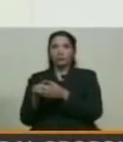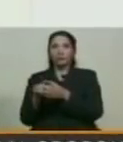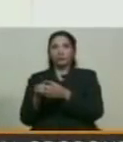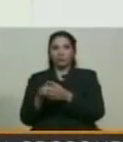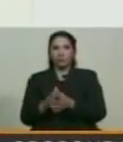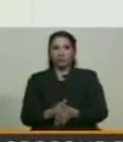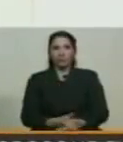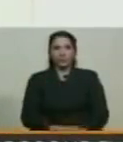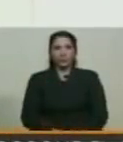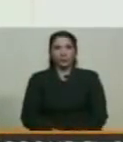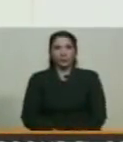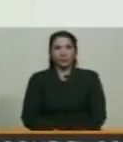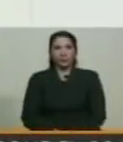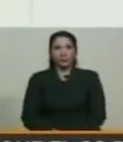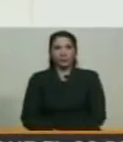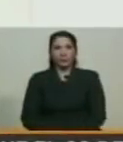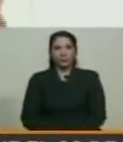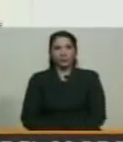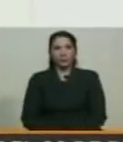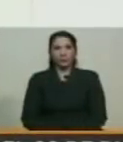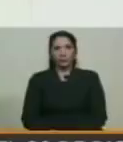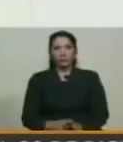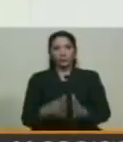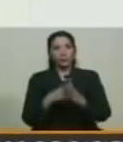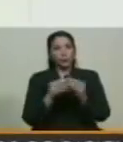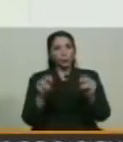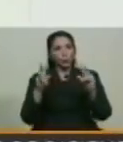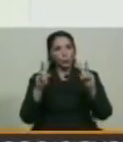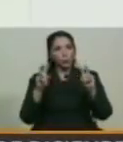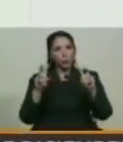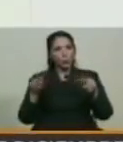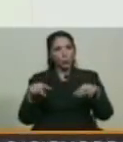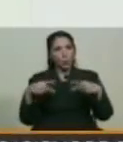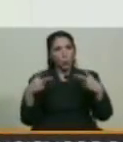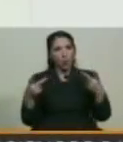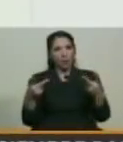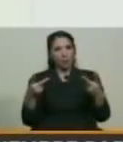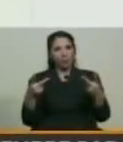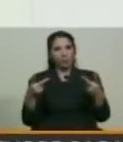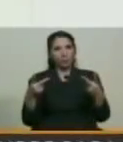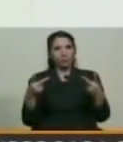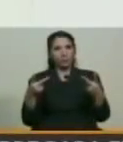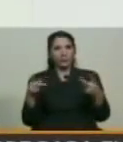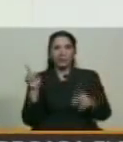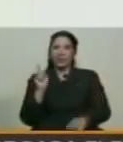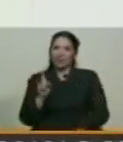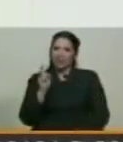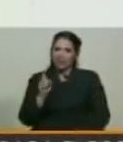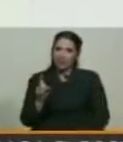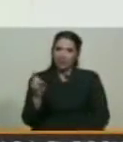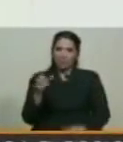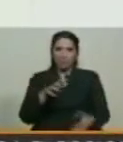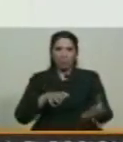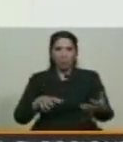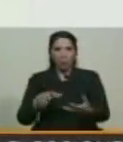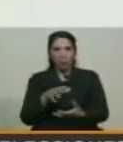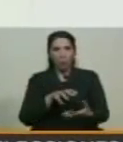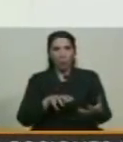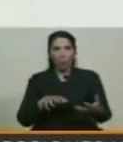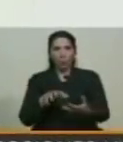respectivos todas las novedades, las inquietudes, necesidades, las problemáticas,